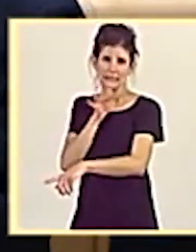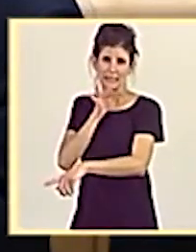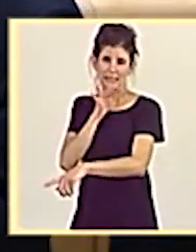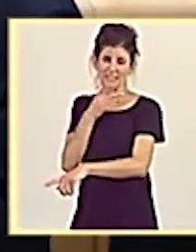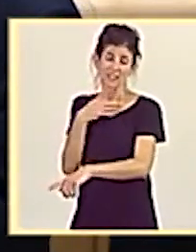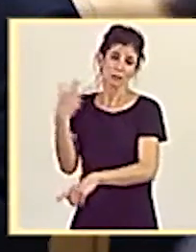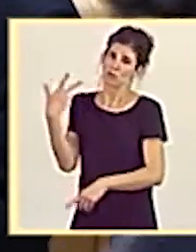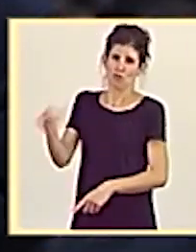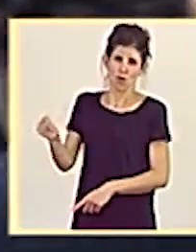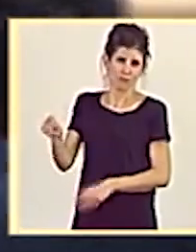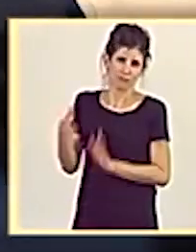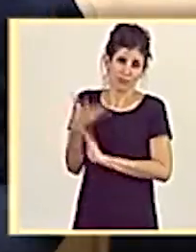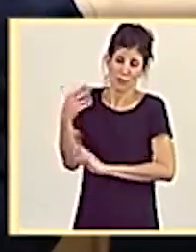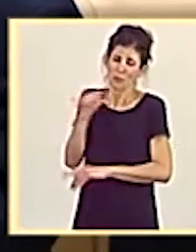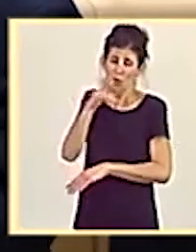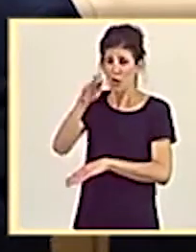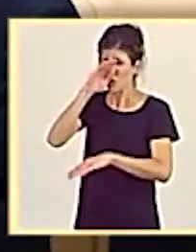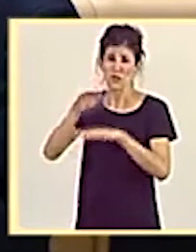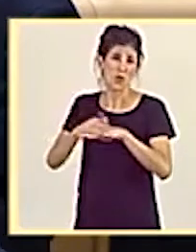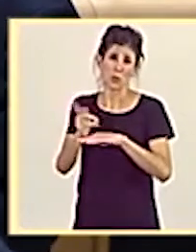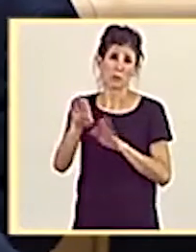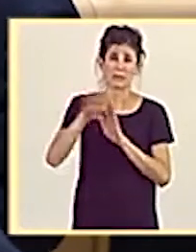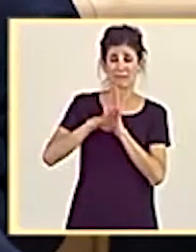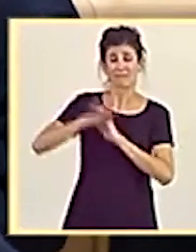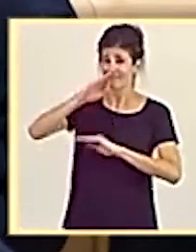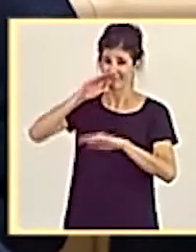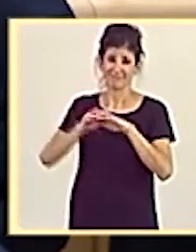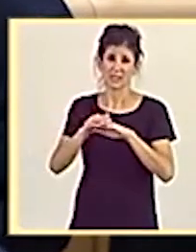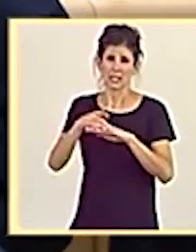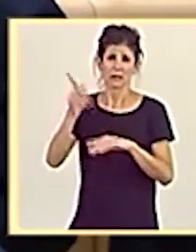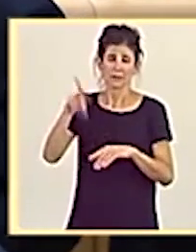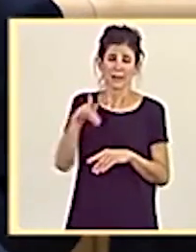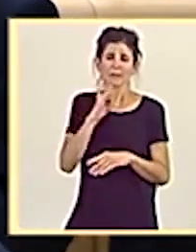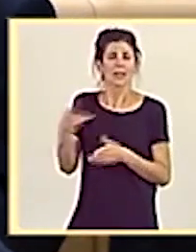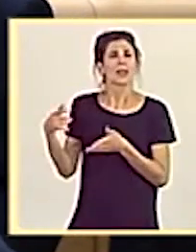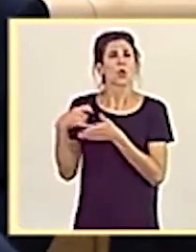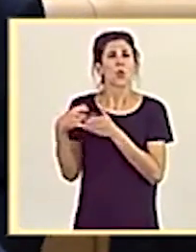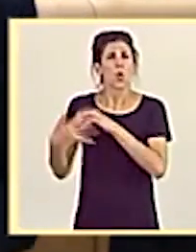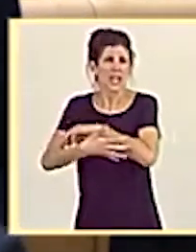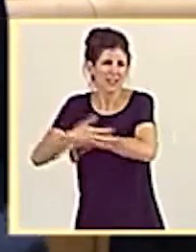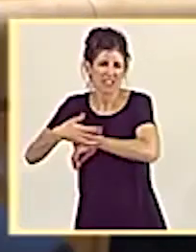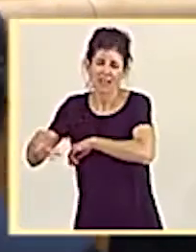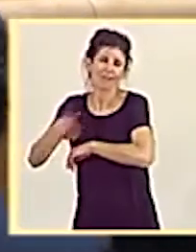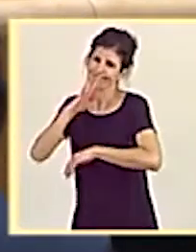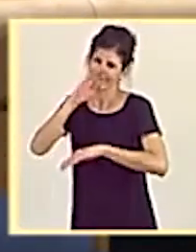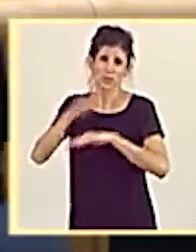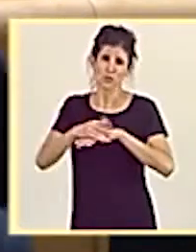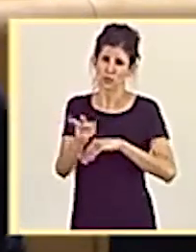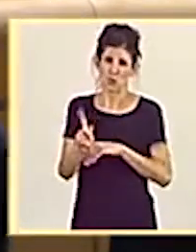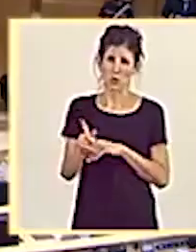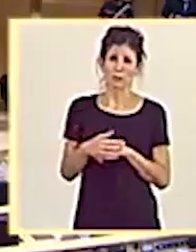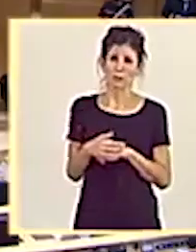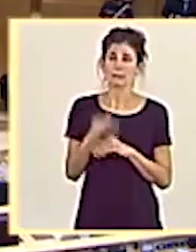les hemos denegado el ingreso mínimo vital por no cumplir algunas de las condiciones, sobre todo la de vulnerabilidad. Gracias.